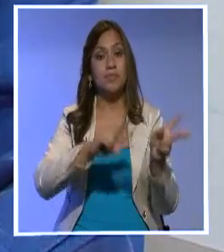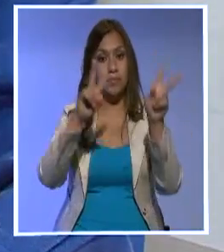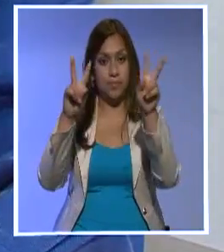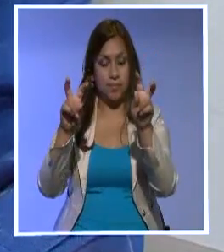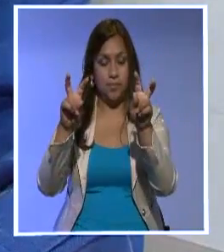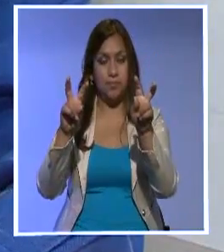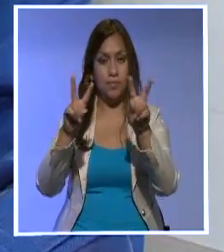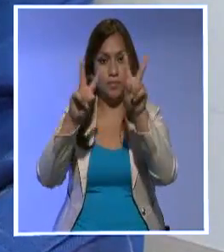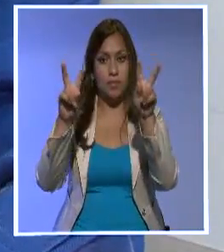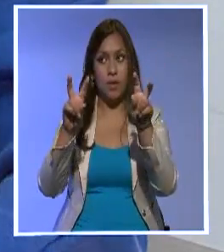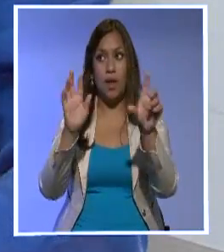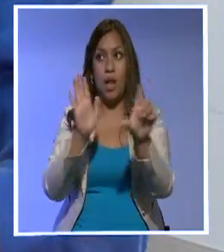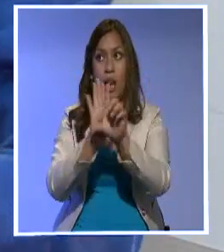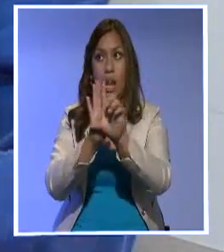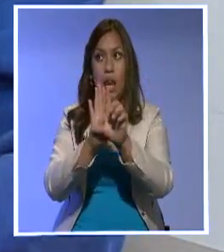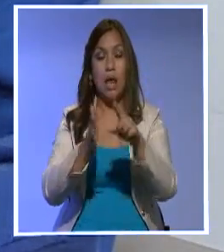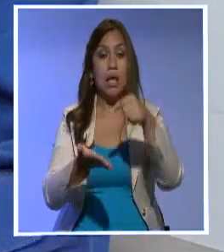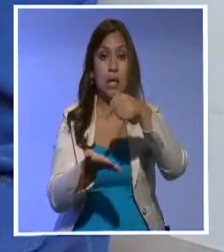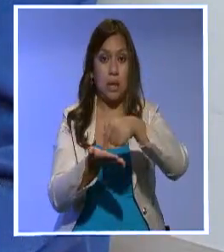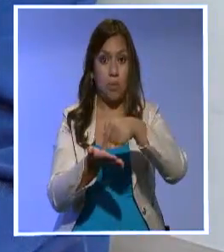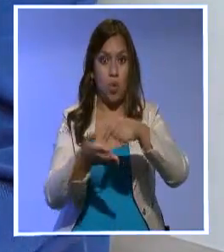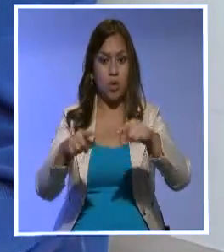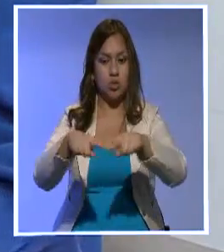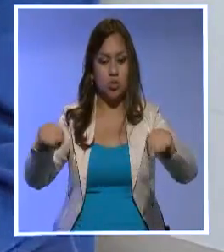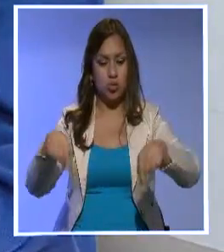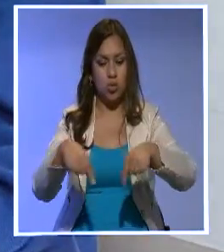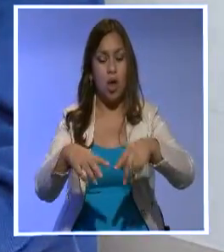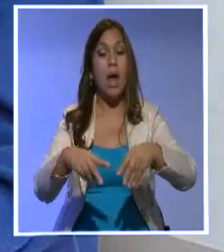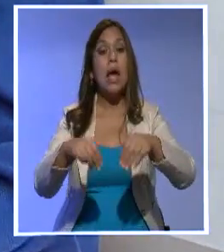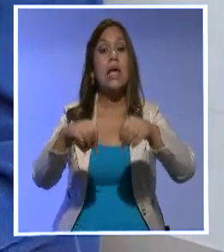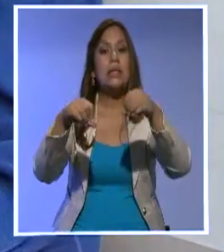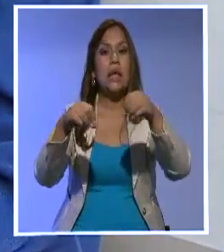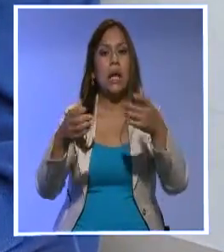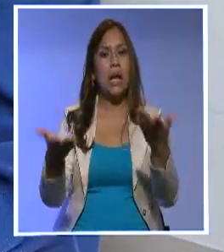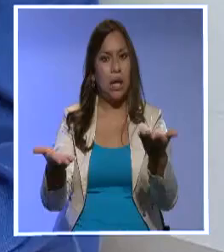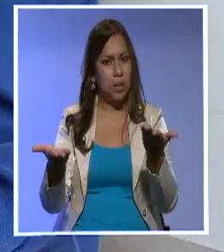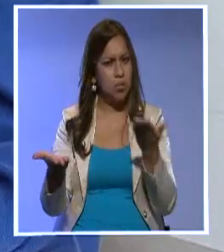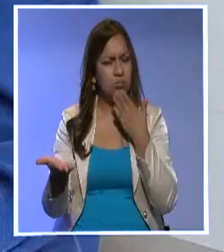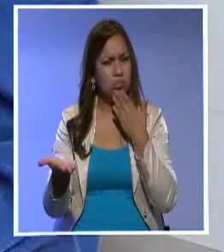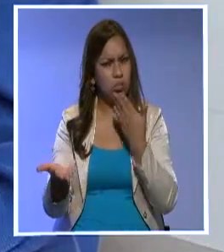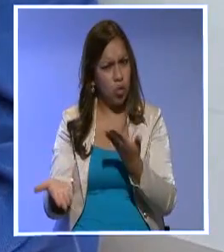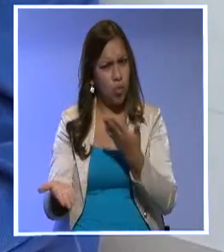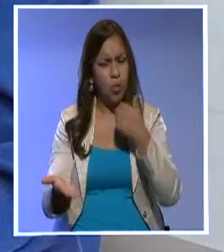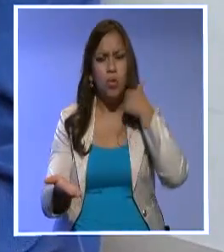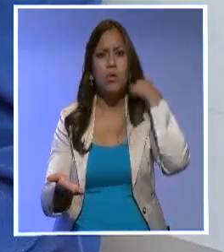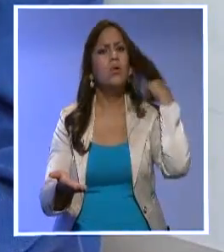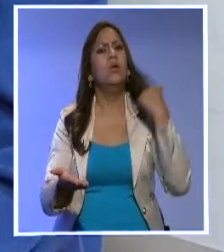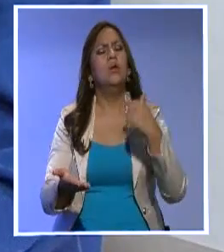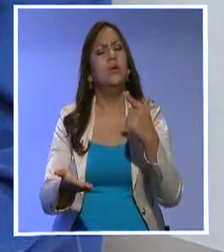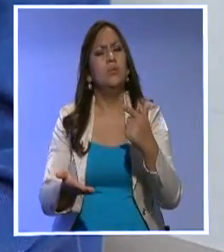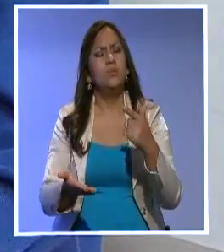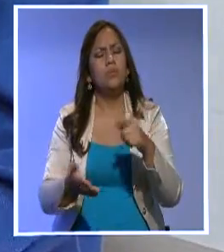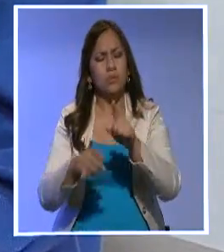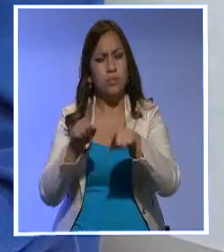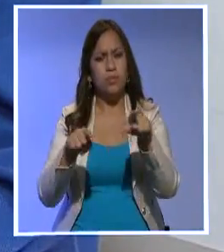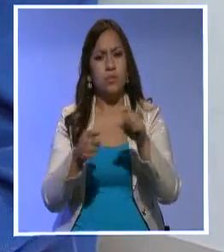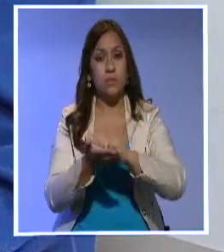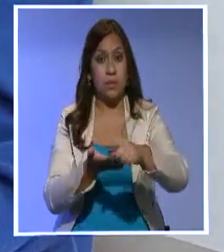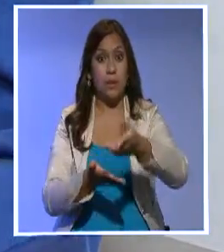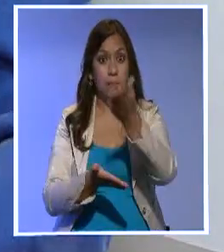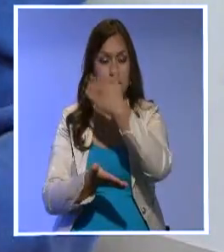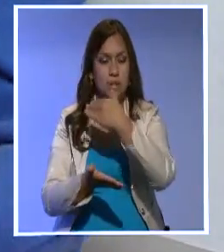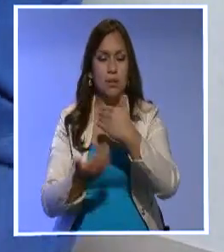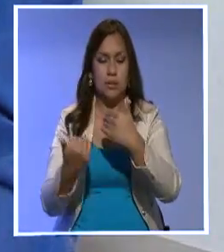a la referente a la ley de plusvalía cuál es la verdad del proyecto de ley y cuál es el mensaje también para reforzarlo habíamos topado la anterior semana